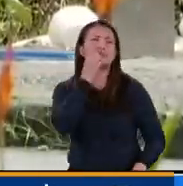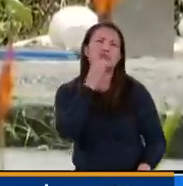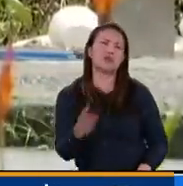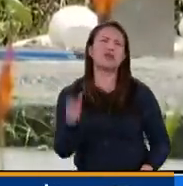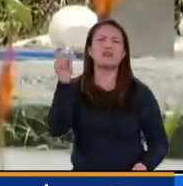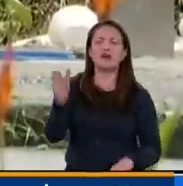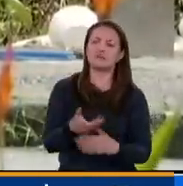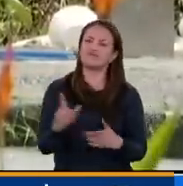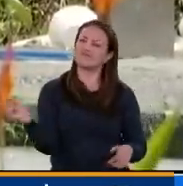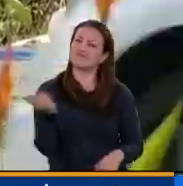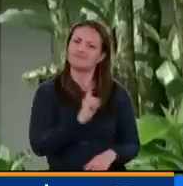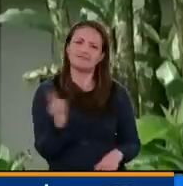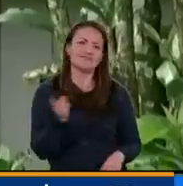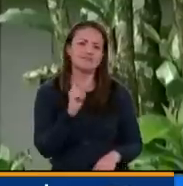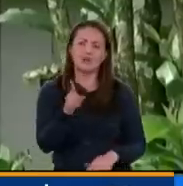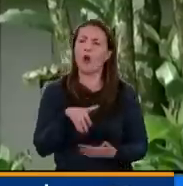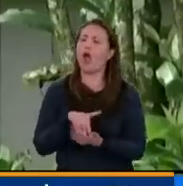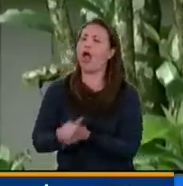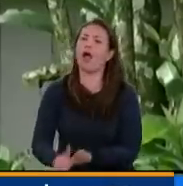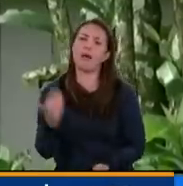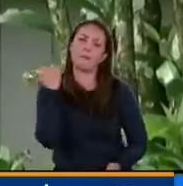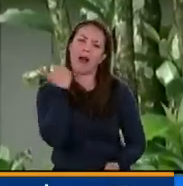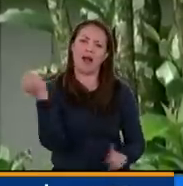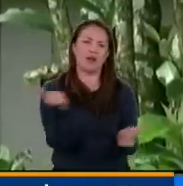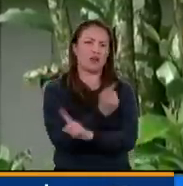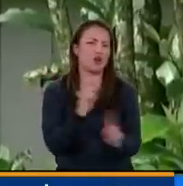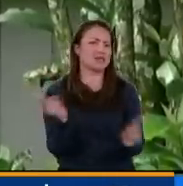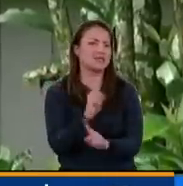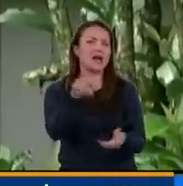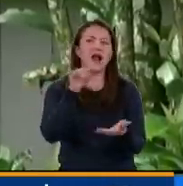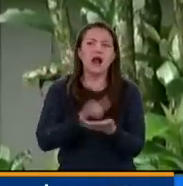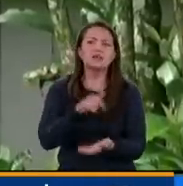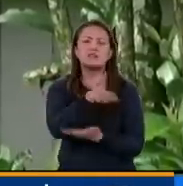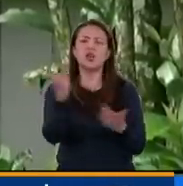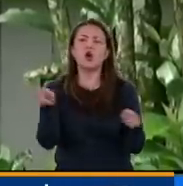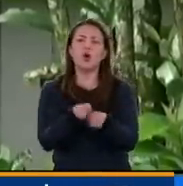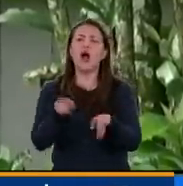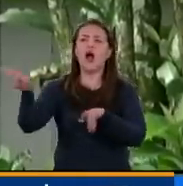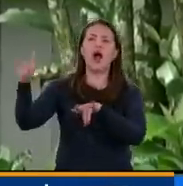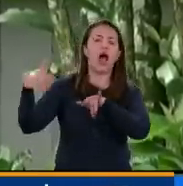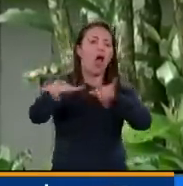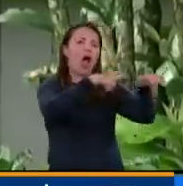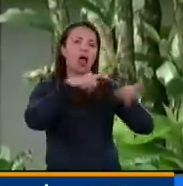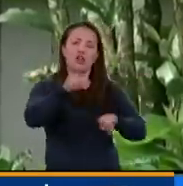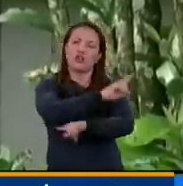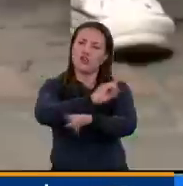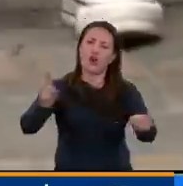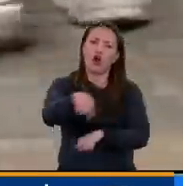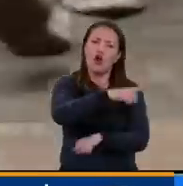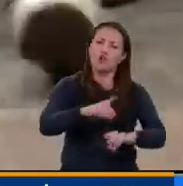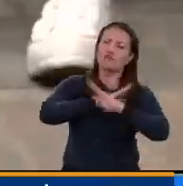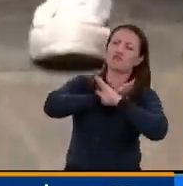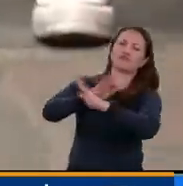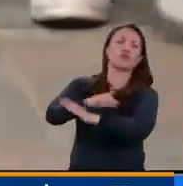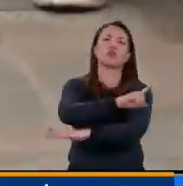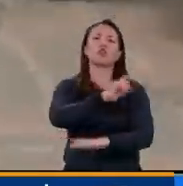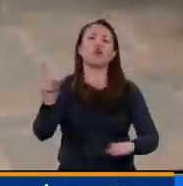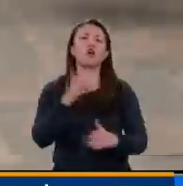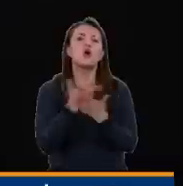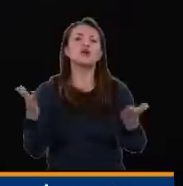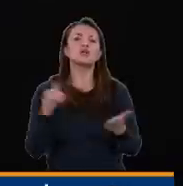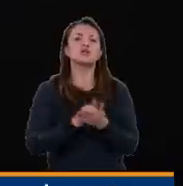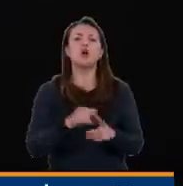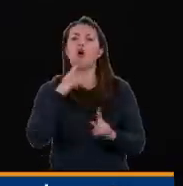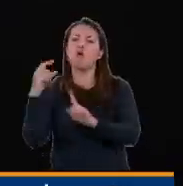no sé qué. No se dejen llevar por eso, no dejen que las manipulen, no dejen que te digan ni siquiera una